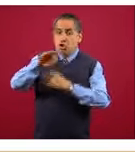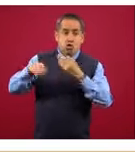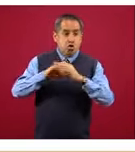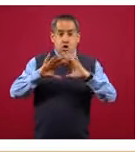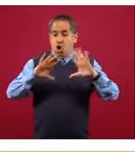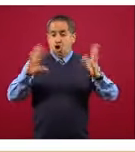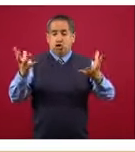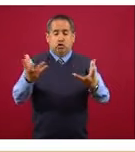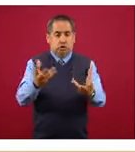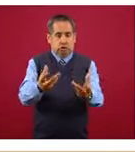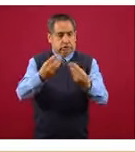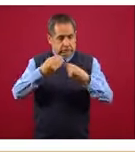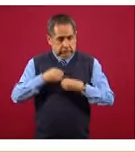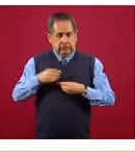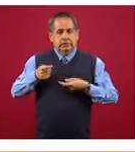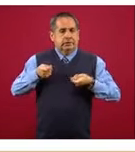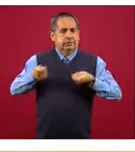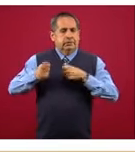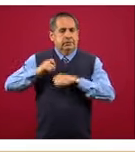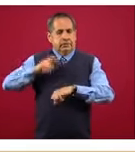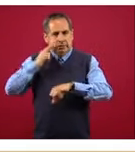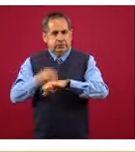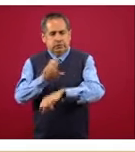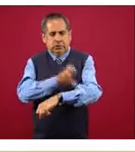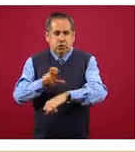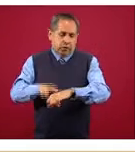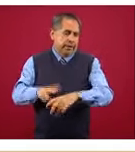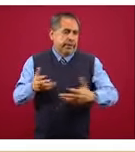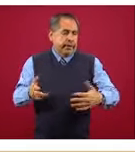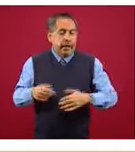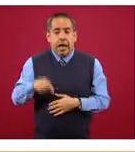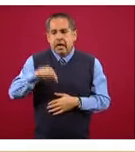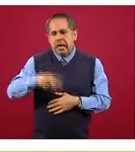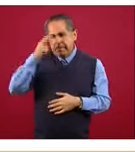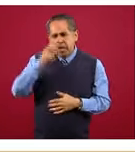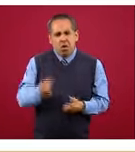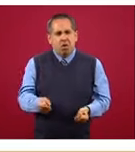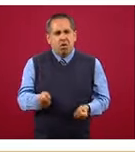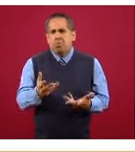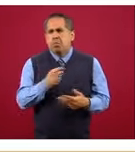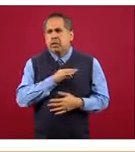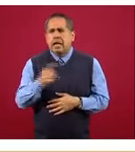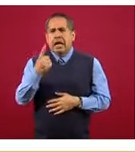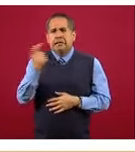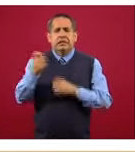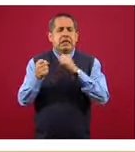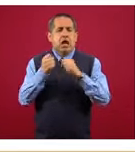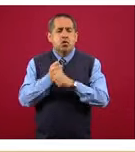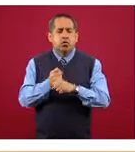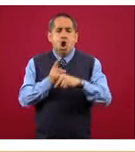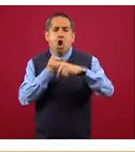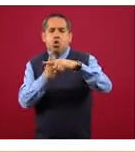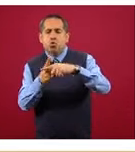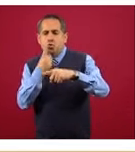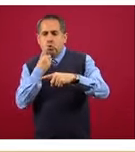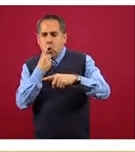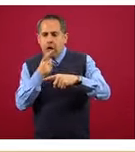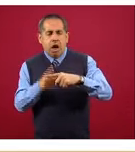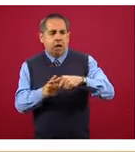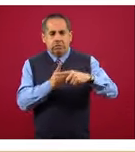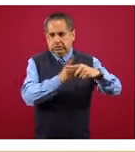a todos los prestadores de servicios prehospitalarios. En México tenemos más de 100 años de historia con Cruz Roja. Y Cruz